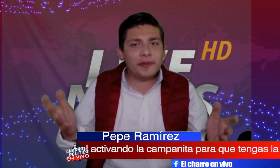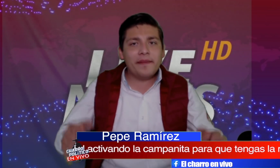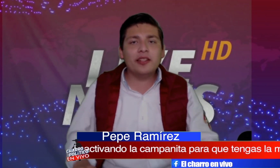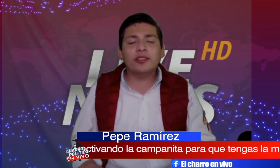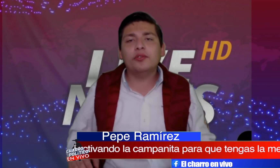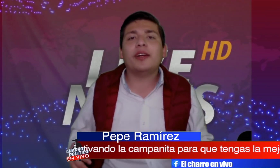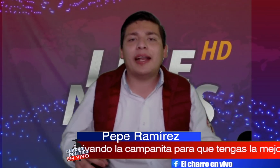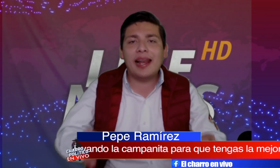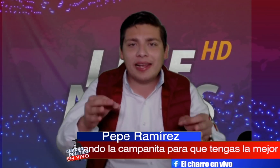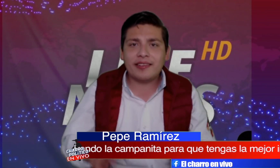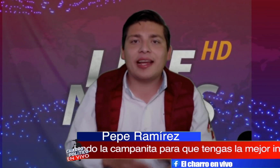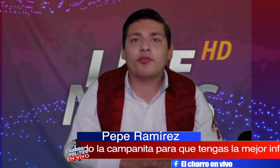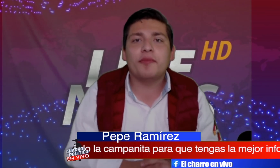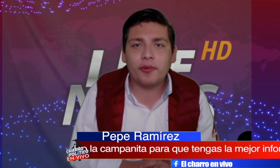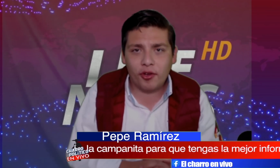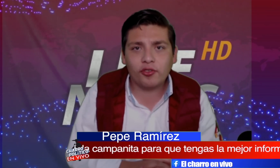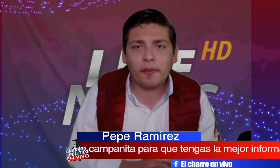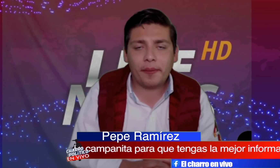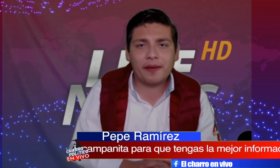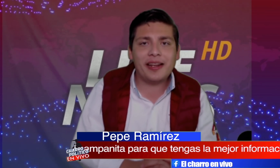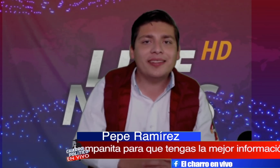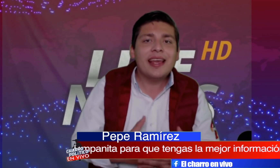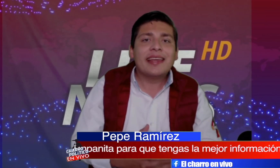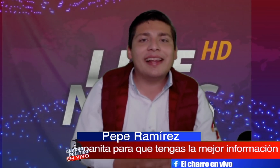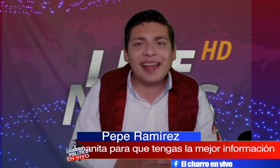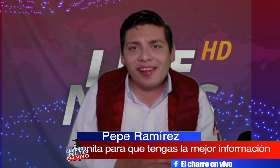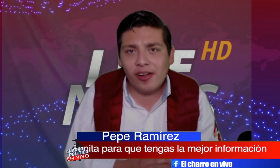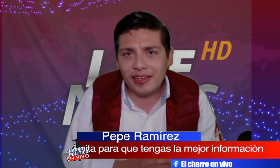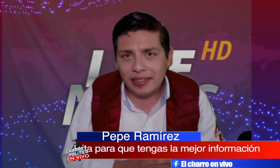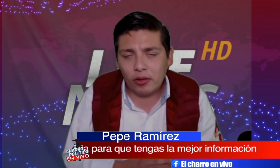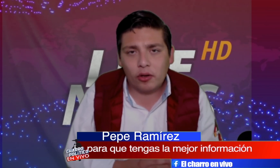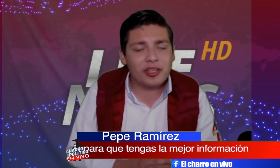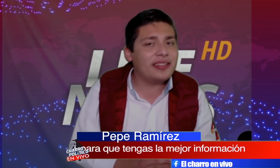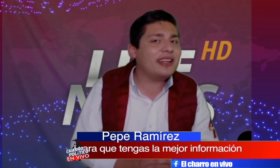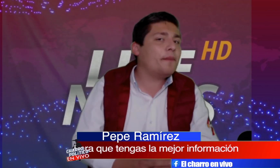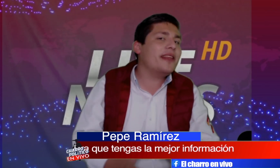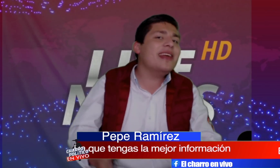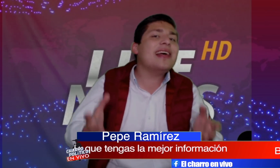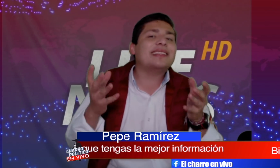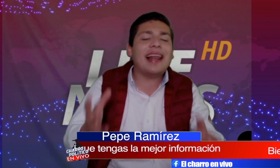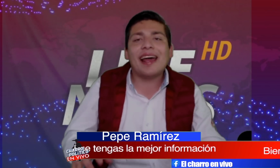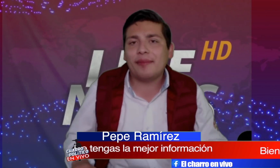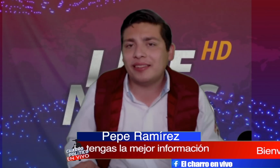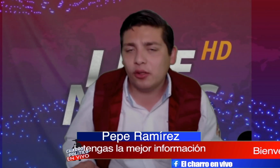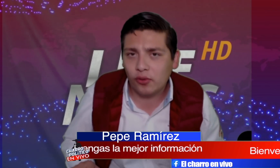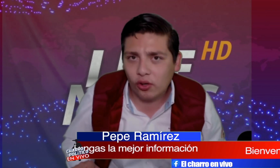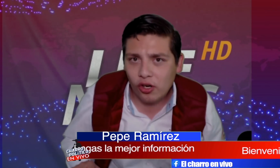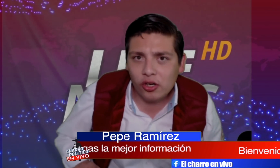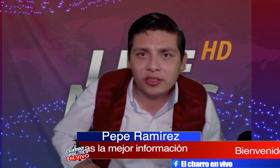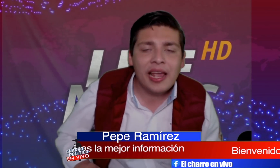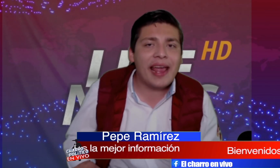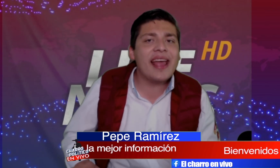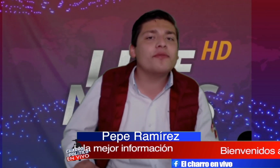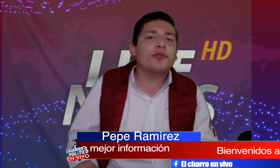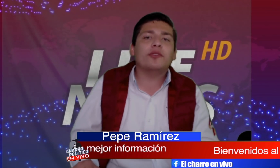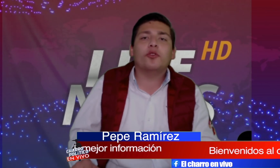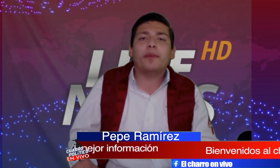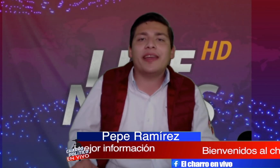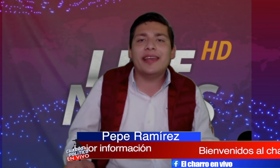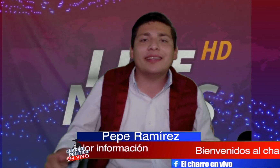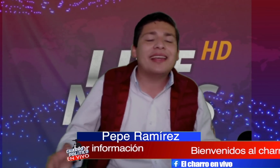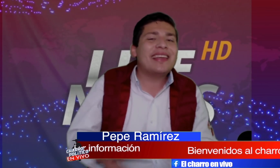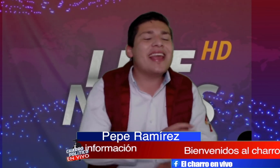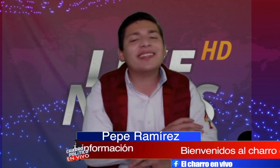¿qué tal, amigos? Bienvenidos a su canal El Charro en Vivo. Yo soy Pepe Ramírez y el día de hoy les traigo una noticia que prende las alarmas y los focos rojos en